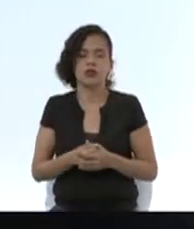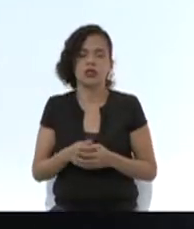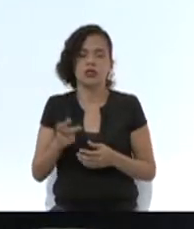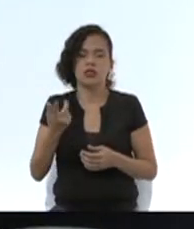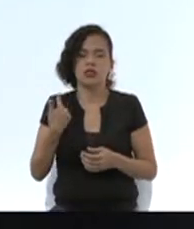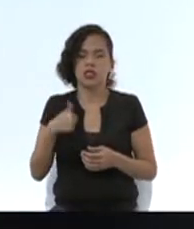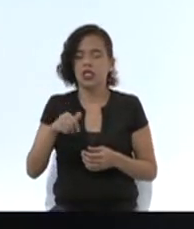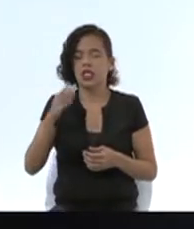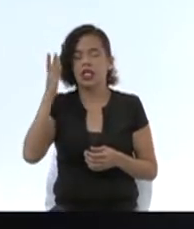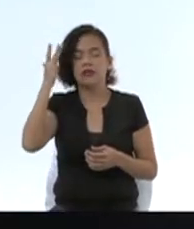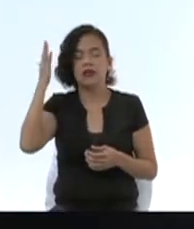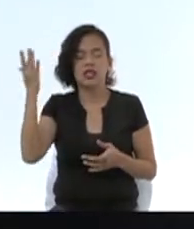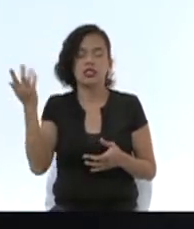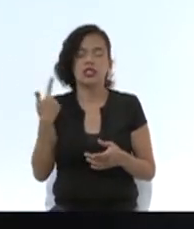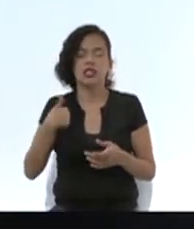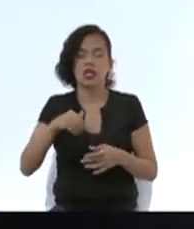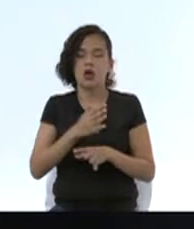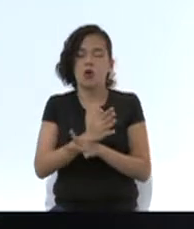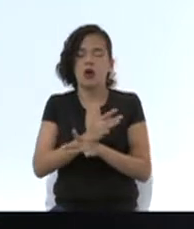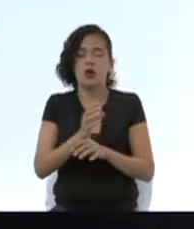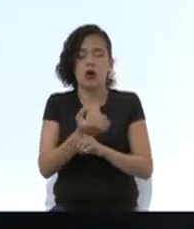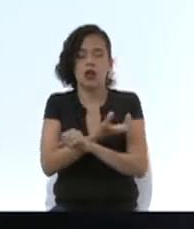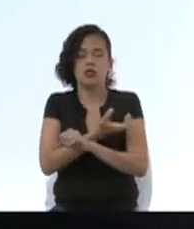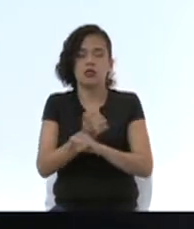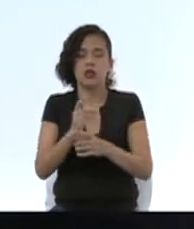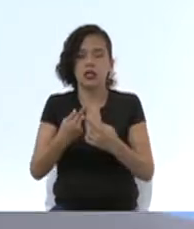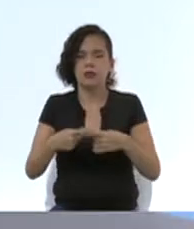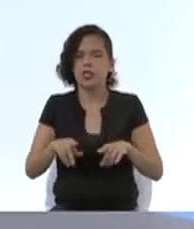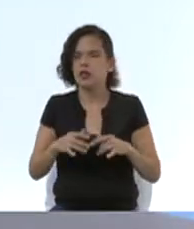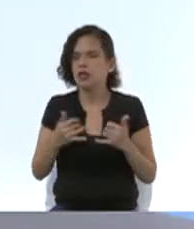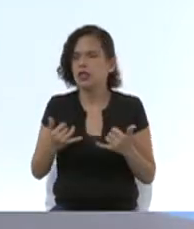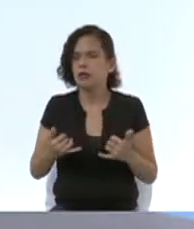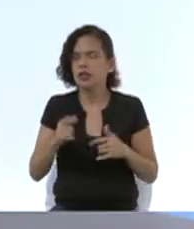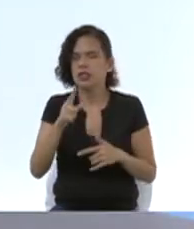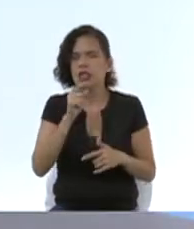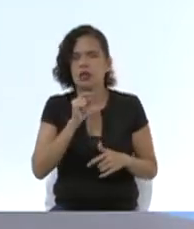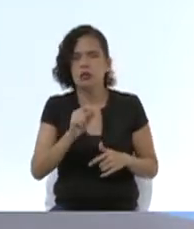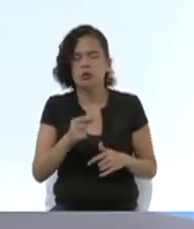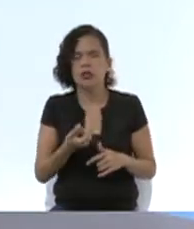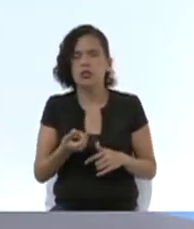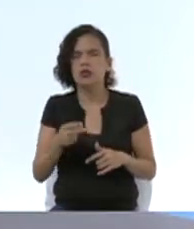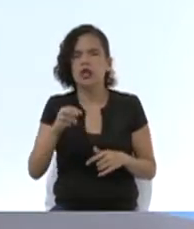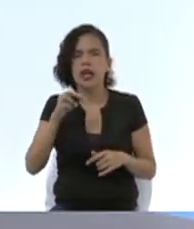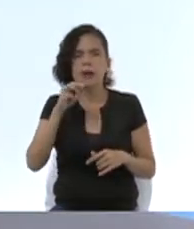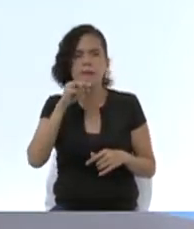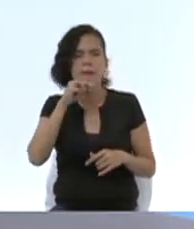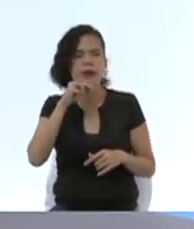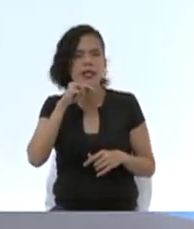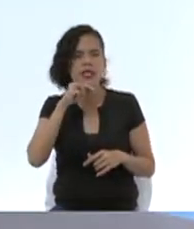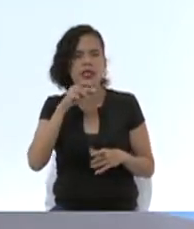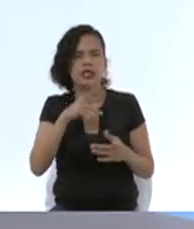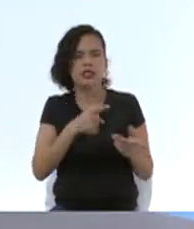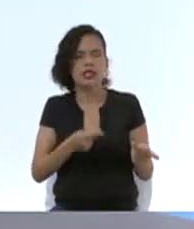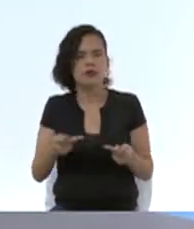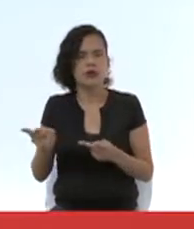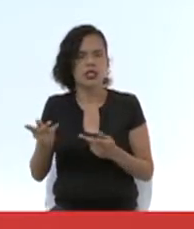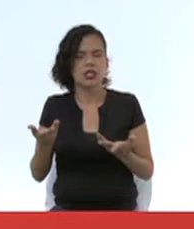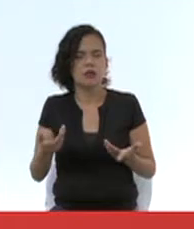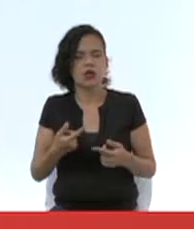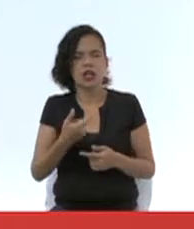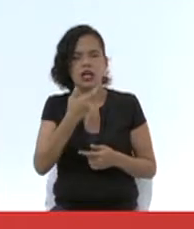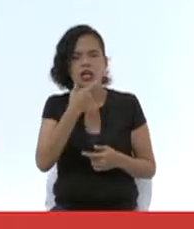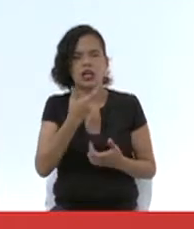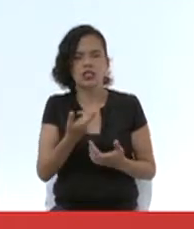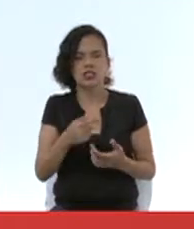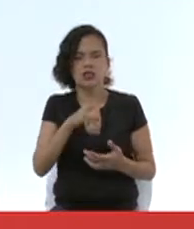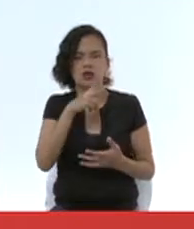tiene adivinanza, tiene juegos, tiene canciones, pero ¿qué te parece si en el momento de la merienda te invitamos a que, además de las galletas, de